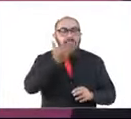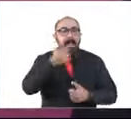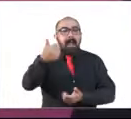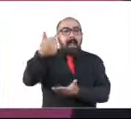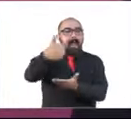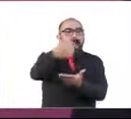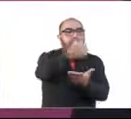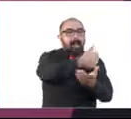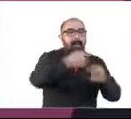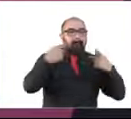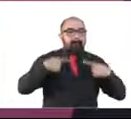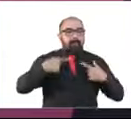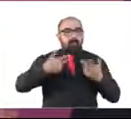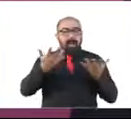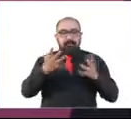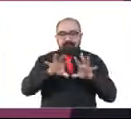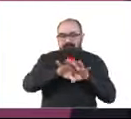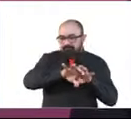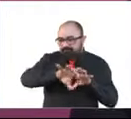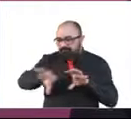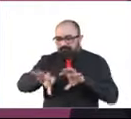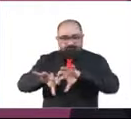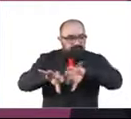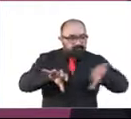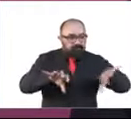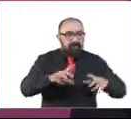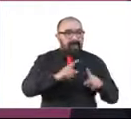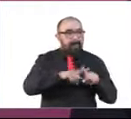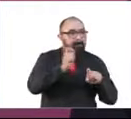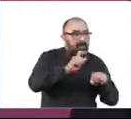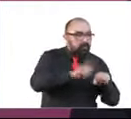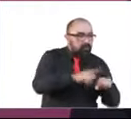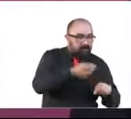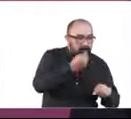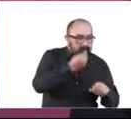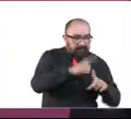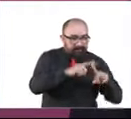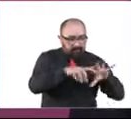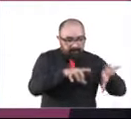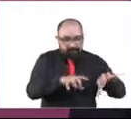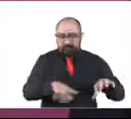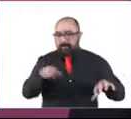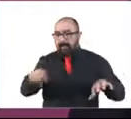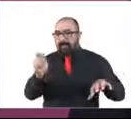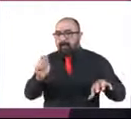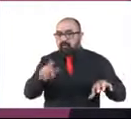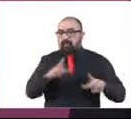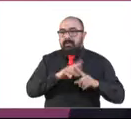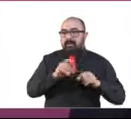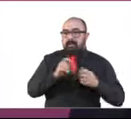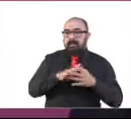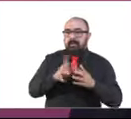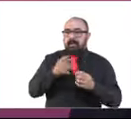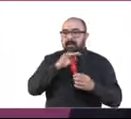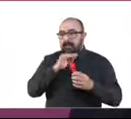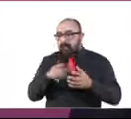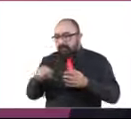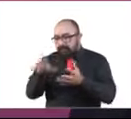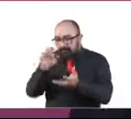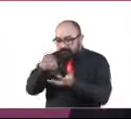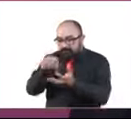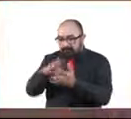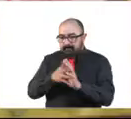orgánica e inorgánica y al mismo tiempo nuevos desarrollos tecnológicos nos permiten reducir emisiones de gas de efecto